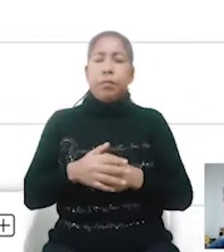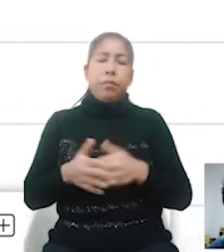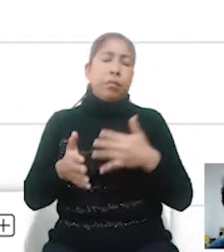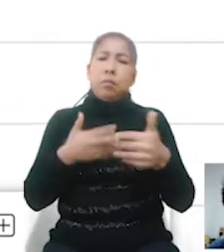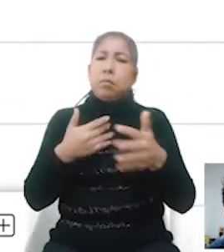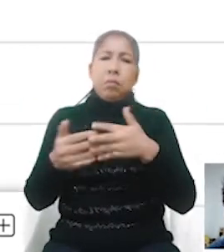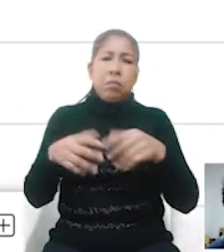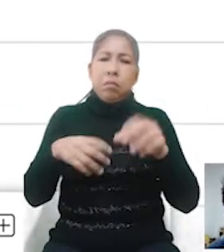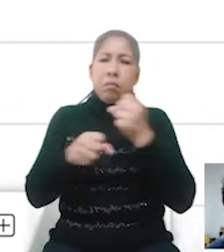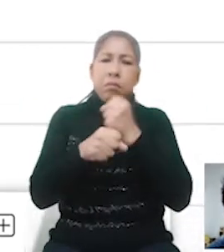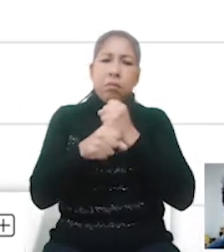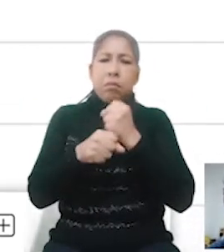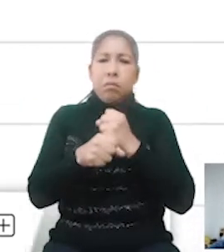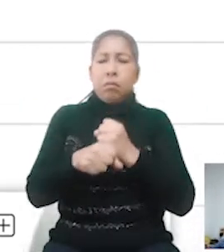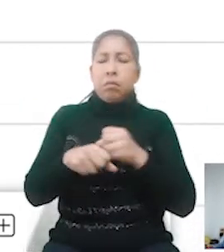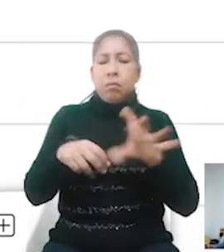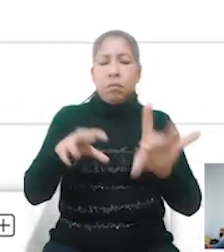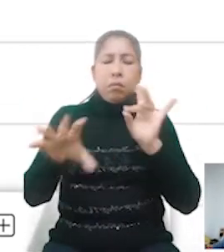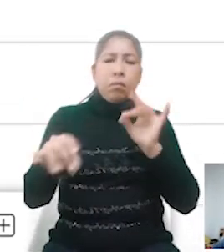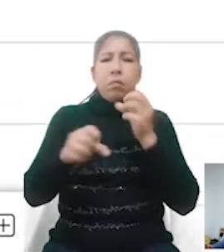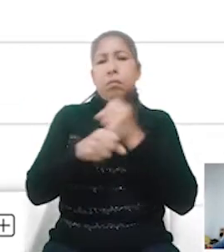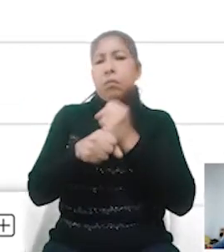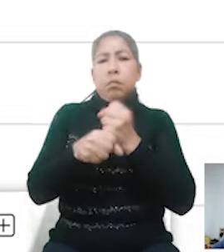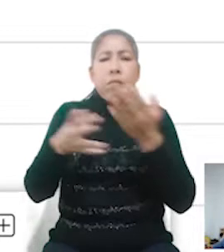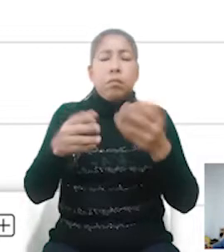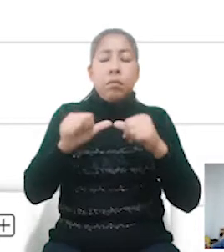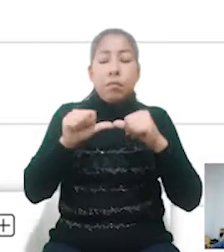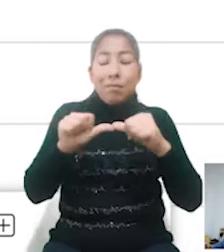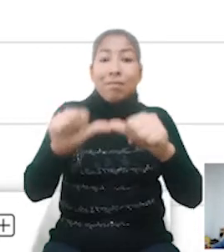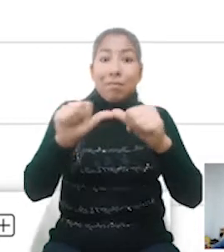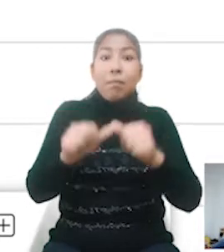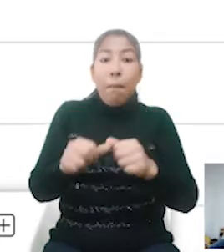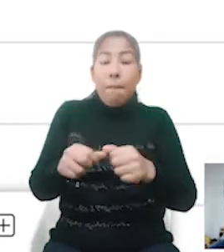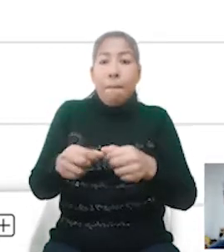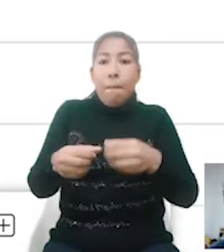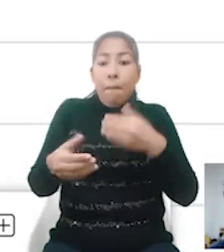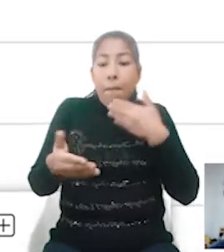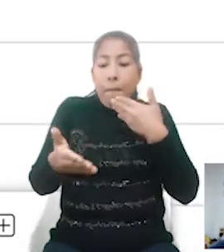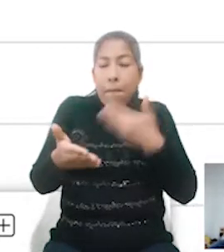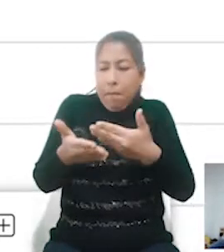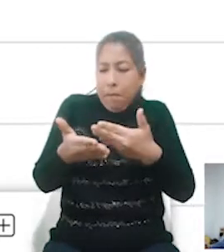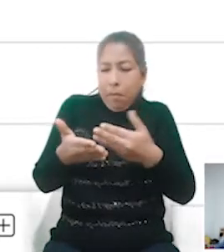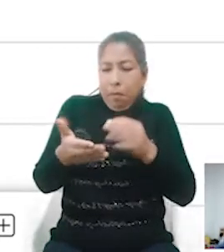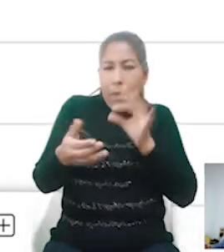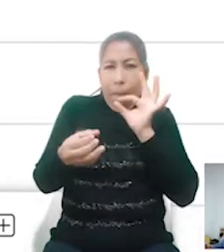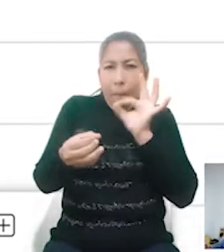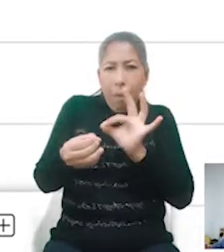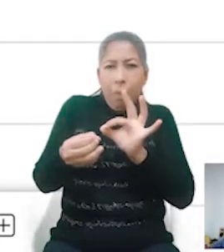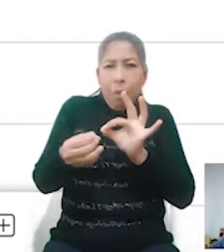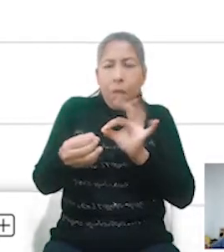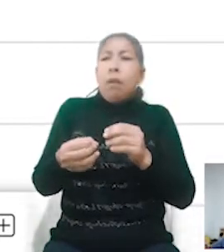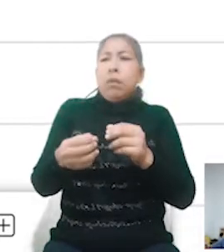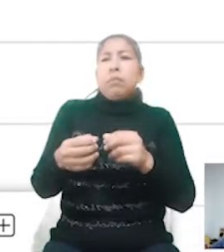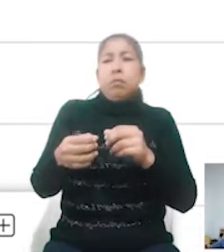Es indistinto con cuál de los dos valores se desea trabajar. Si se quiere ser más exacto, se trabaja con el valor pi sextos